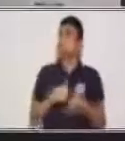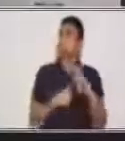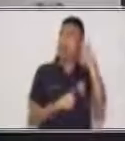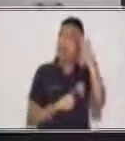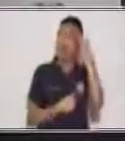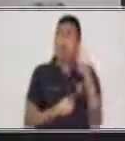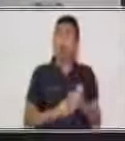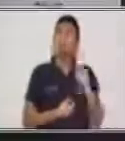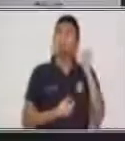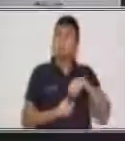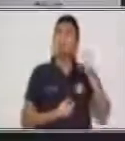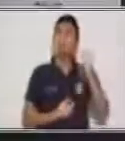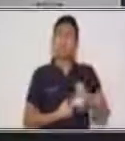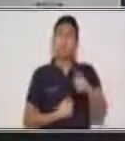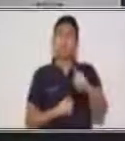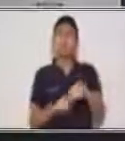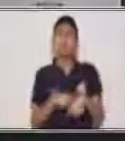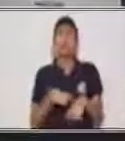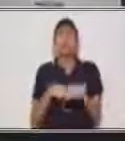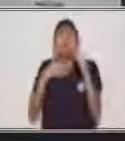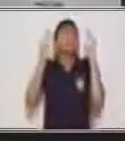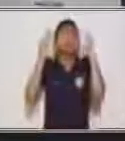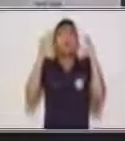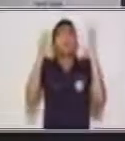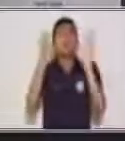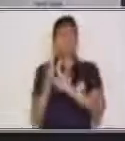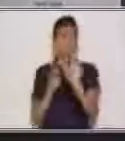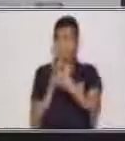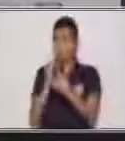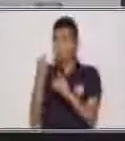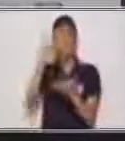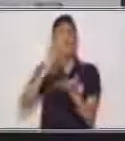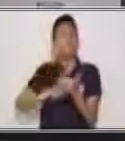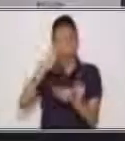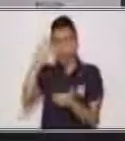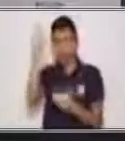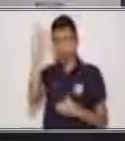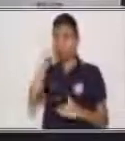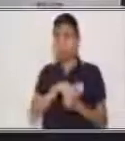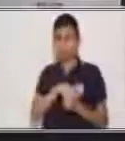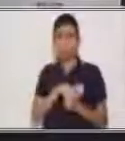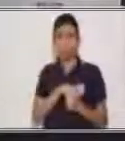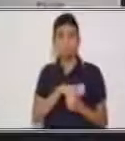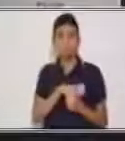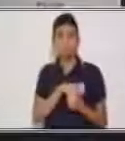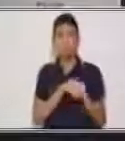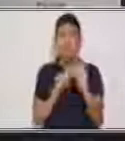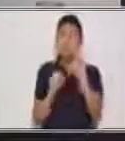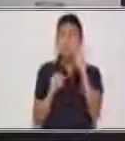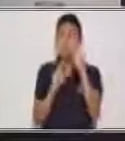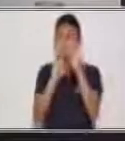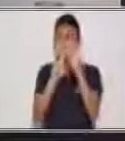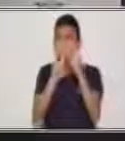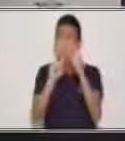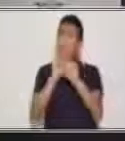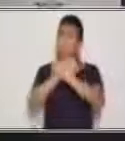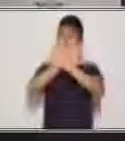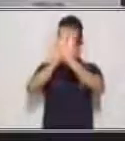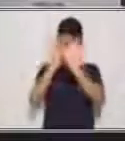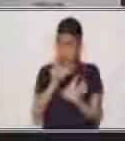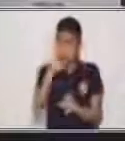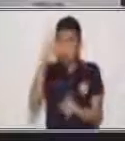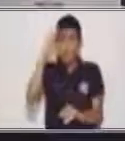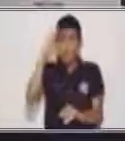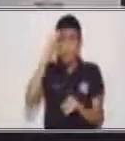forma afirmativa, con la seguridad de que iba a funcionar. Segundo, tienen que ser claras. Recuérdate que en un